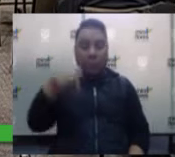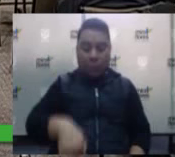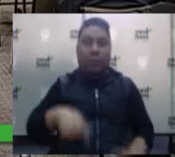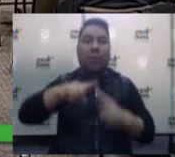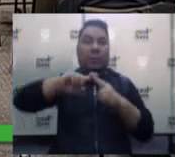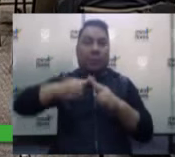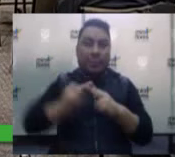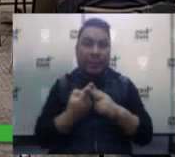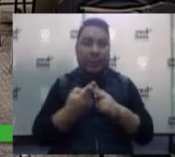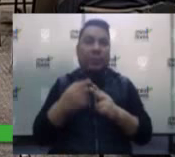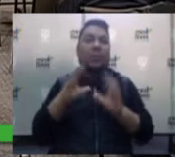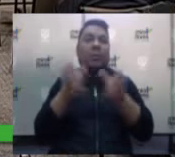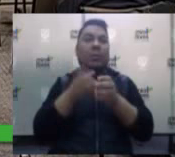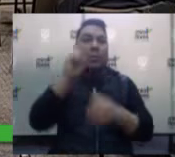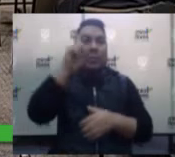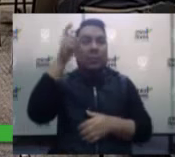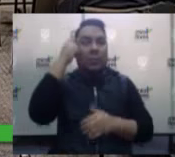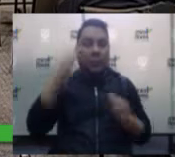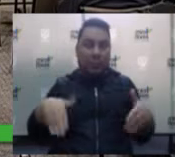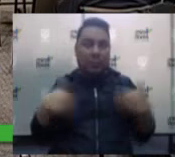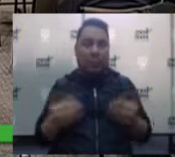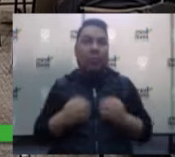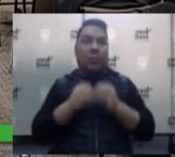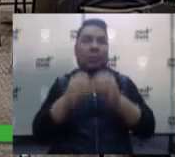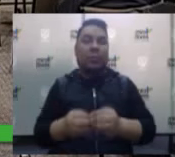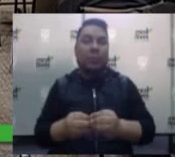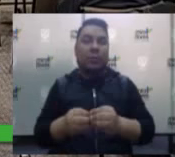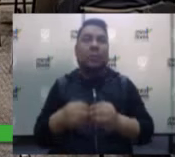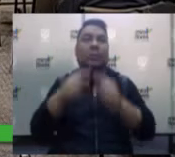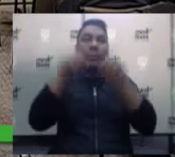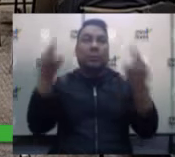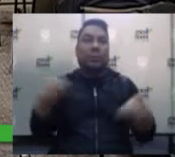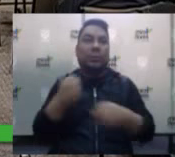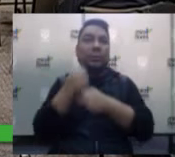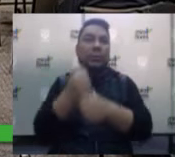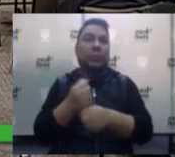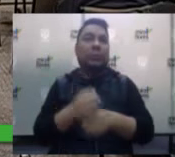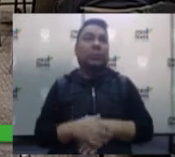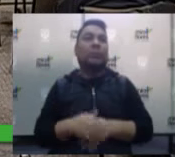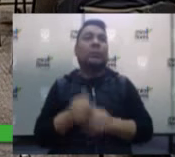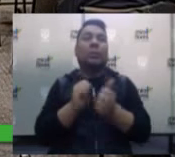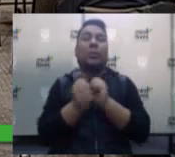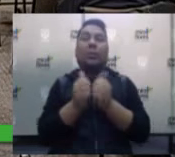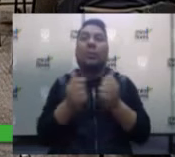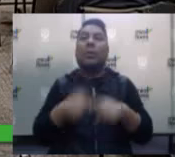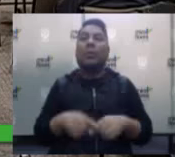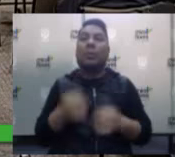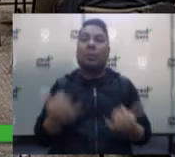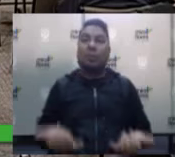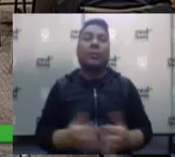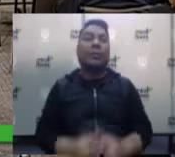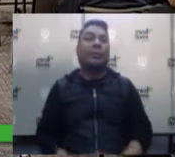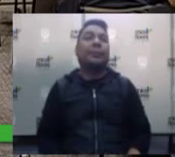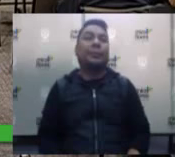en que los partidos políticos pueden instalar sus paneles. Es recién a partir del sorteo que estamos realizando el día de hoy.